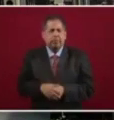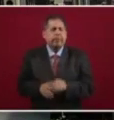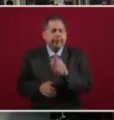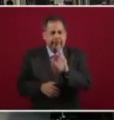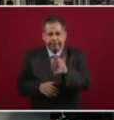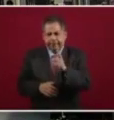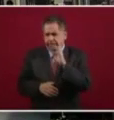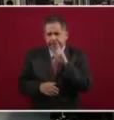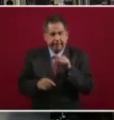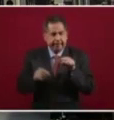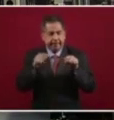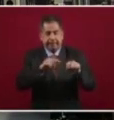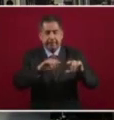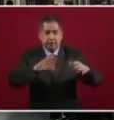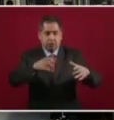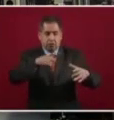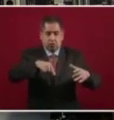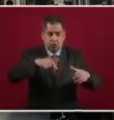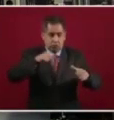el Congreso